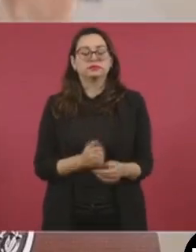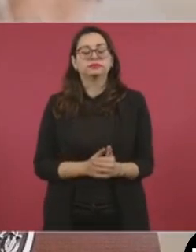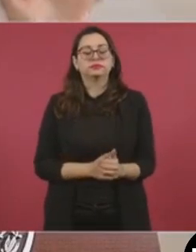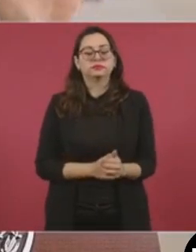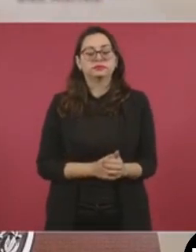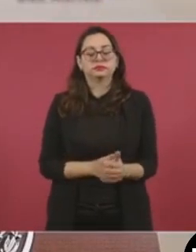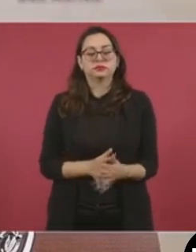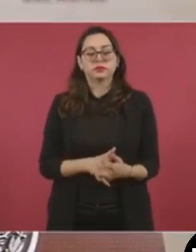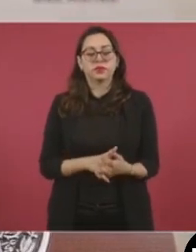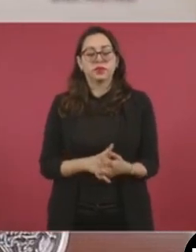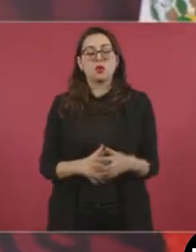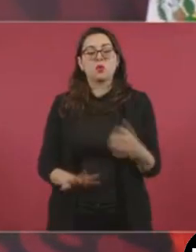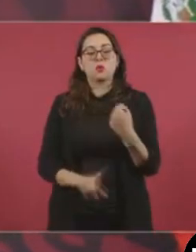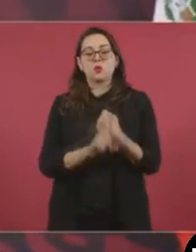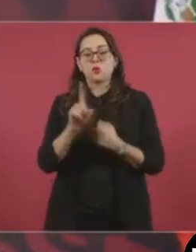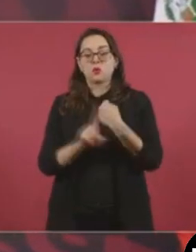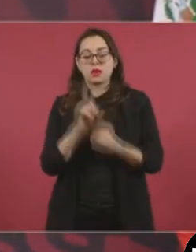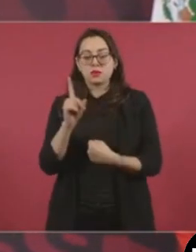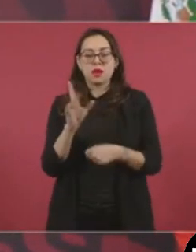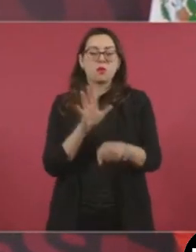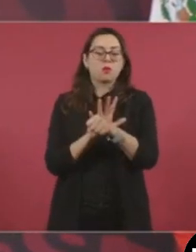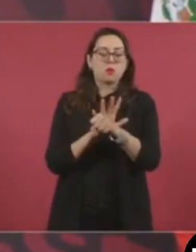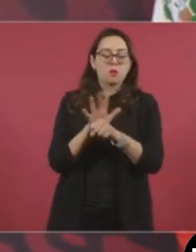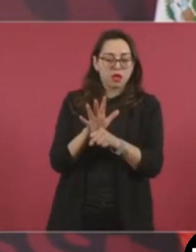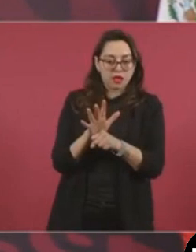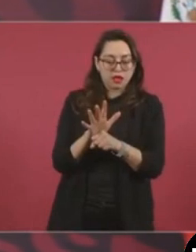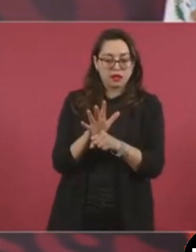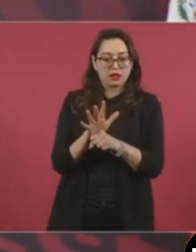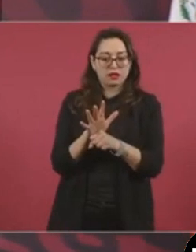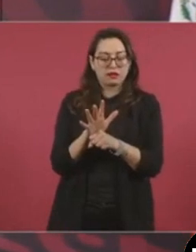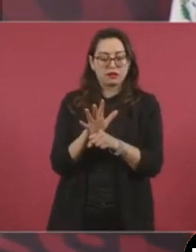que hay en el fondo del alegato? No es